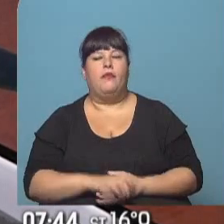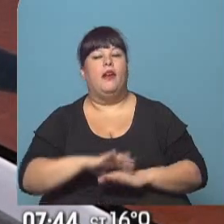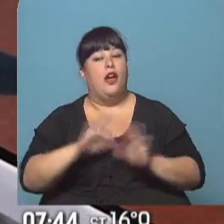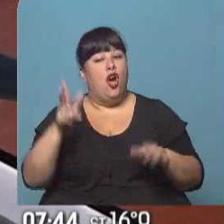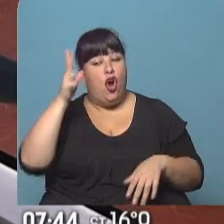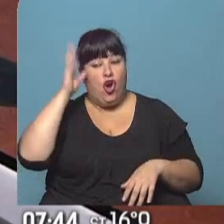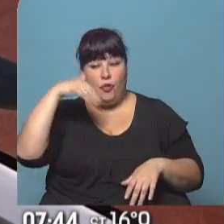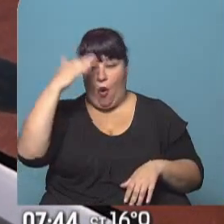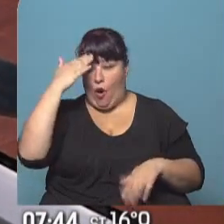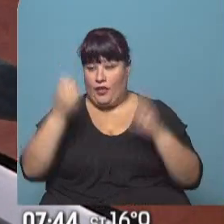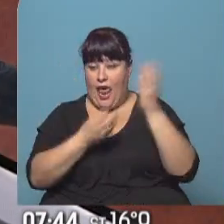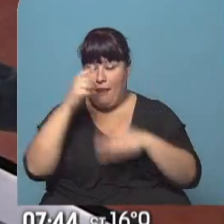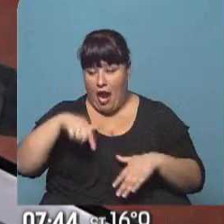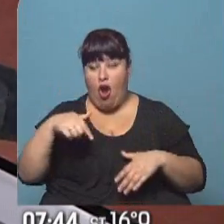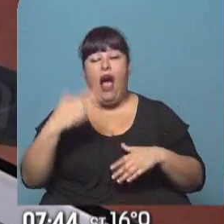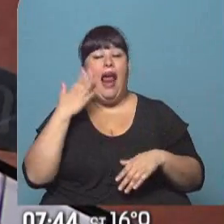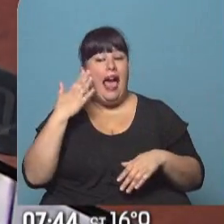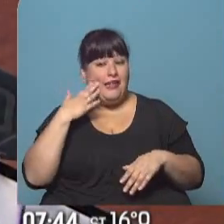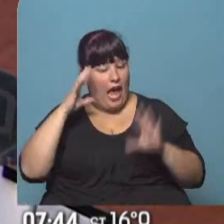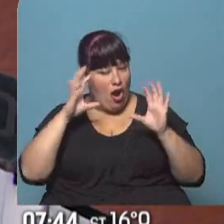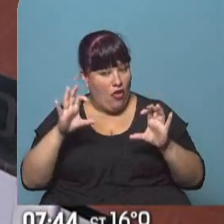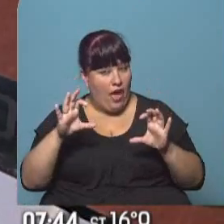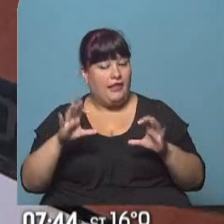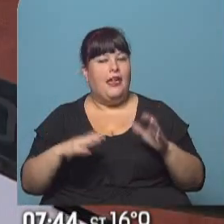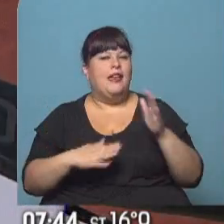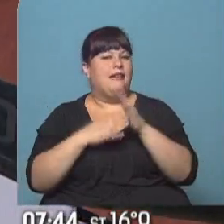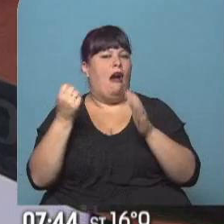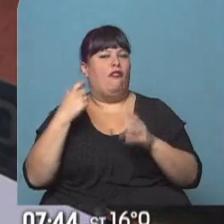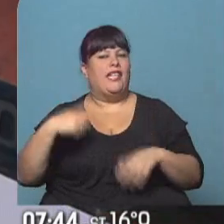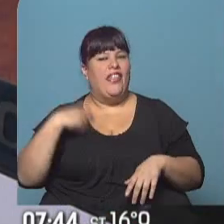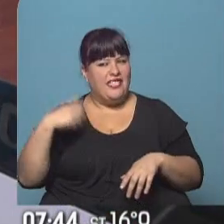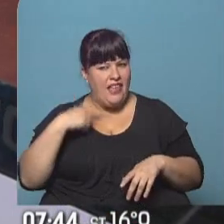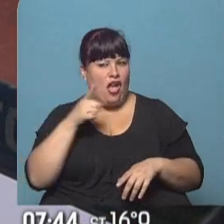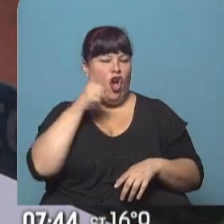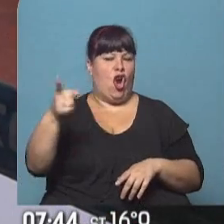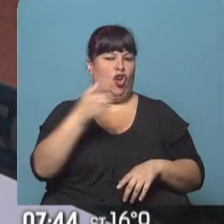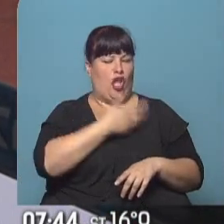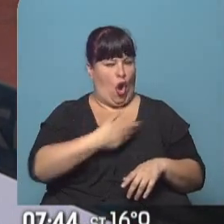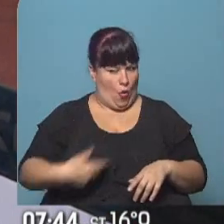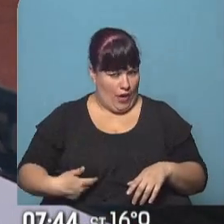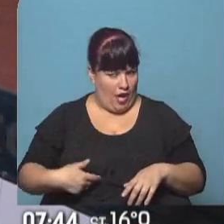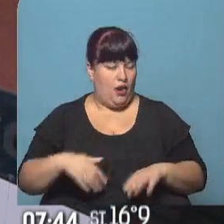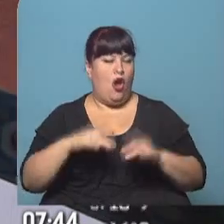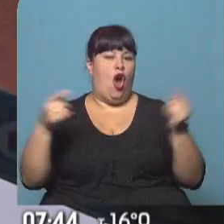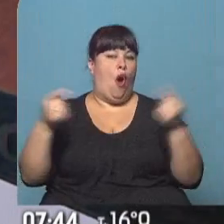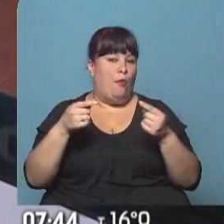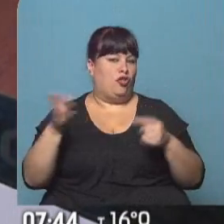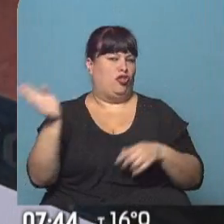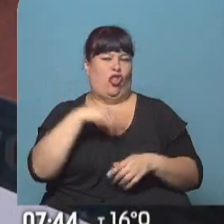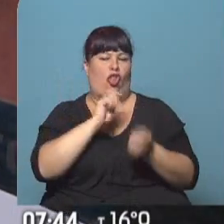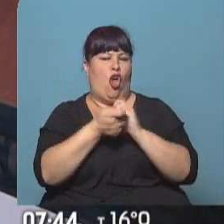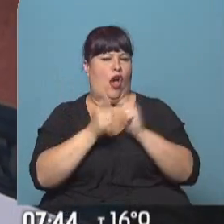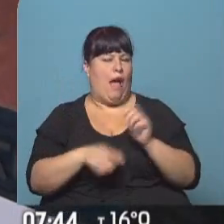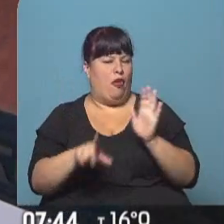Ya a las 8 menos cuarto de la mañana y hoy por la tarde, recuerden, el ala más dura del sindicalismo contra el gobierno, o en oposición a todas las reformas